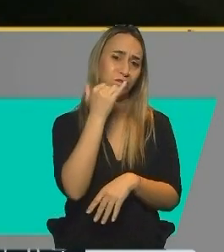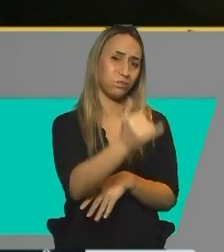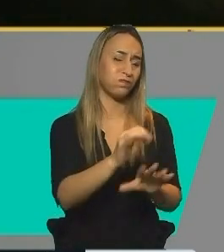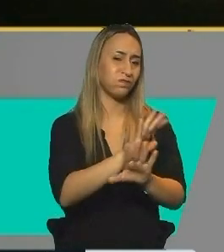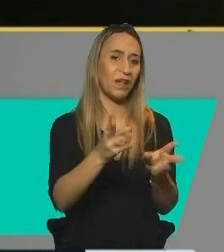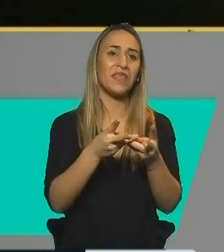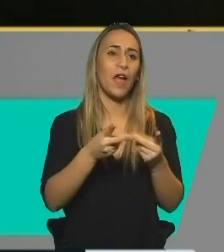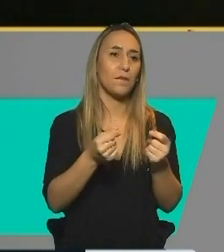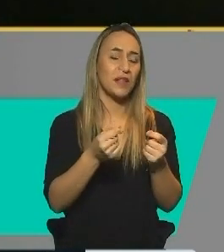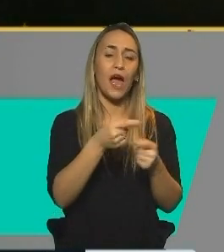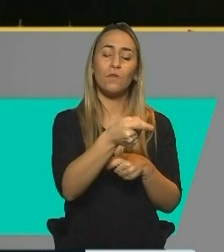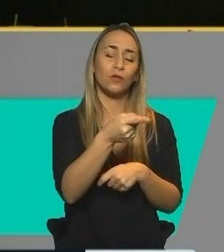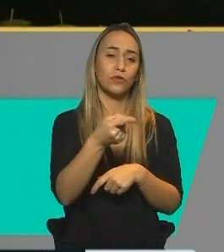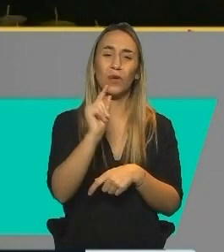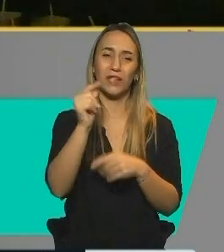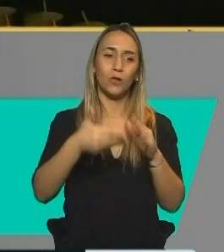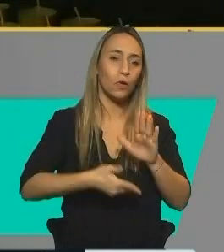terminamos, ya en un ratito estamos saliendo.